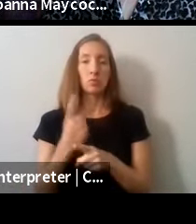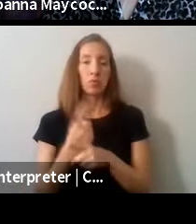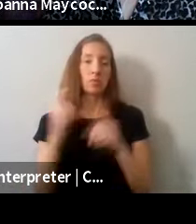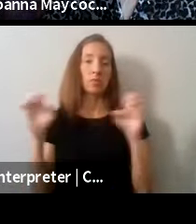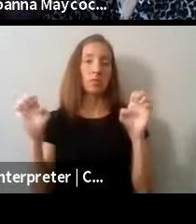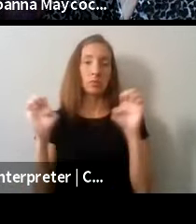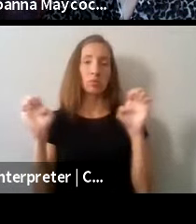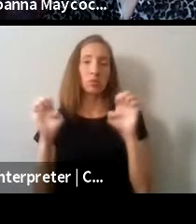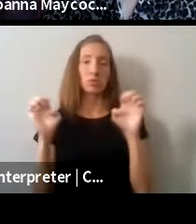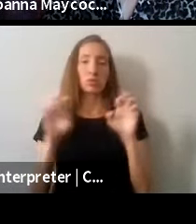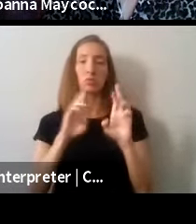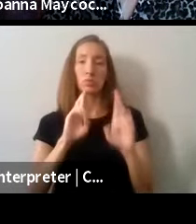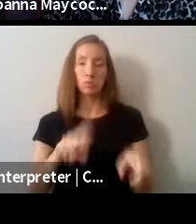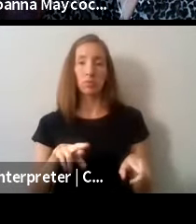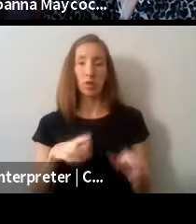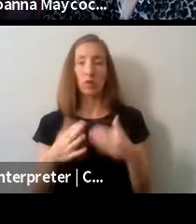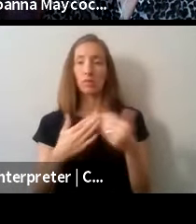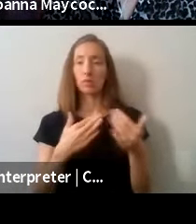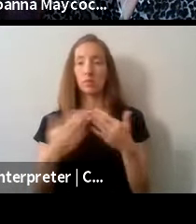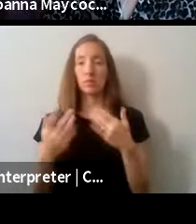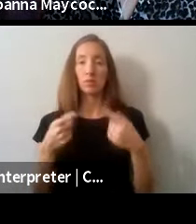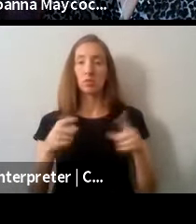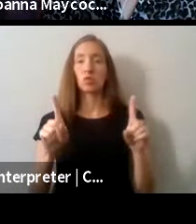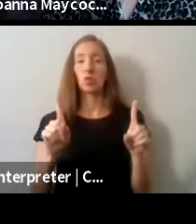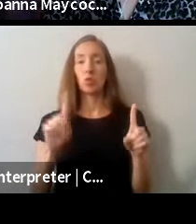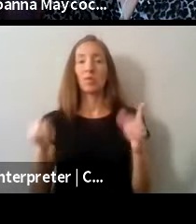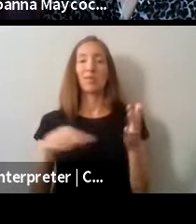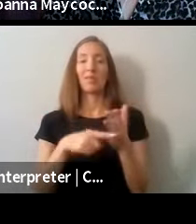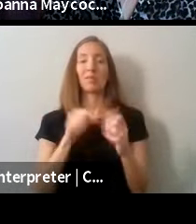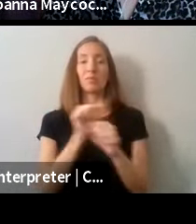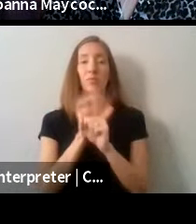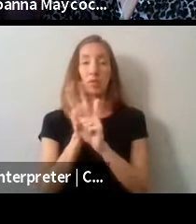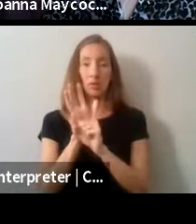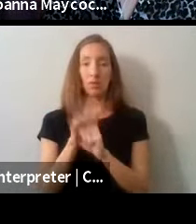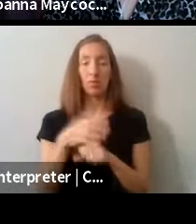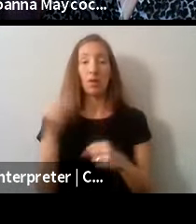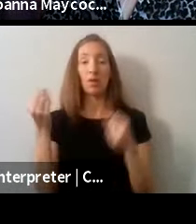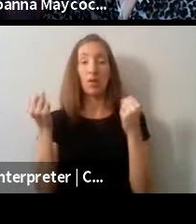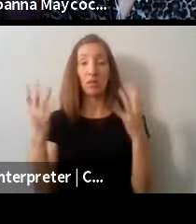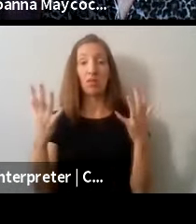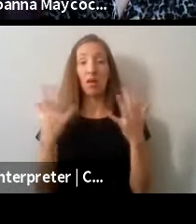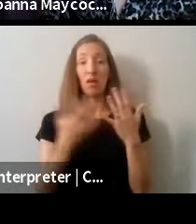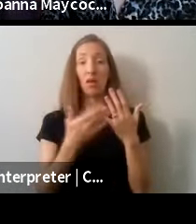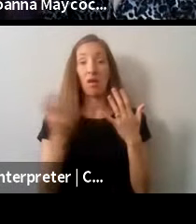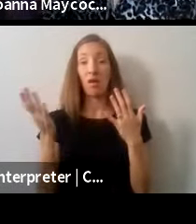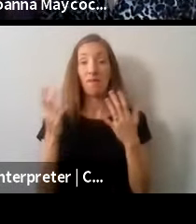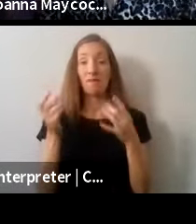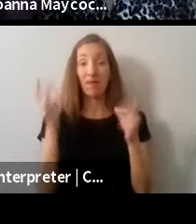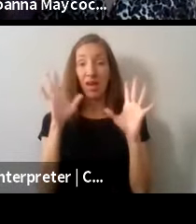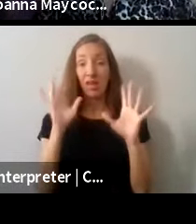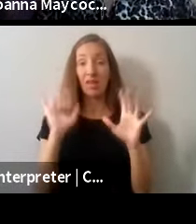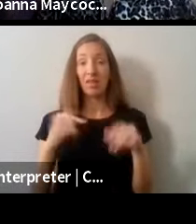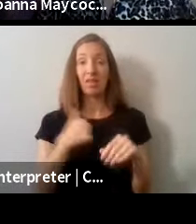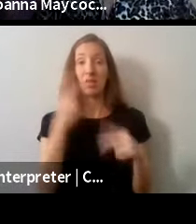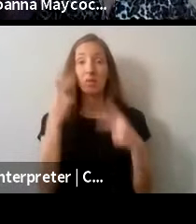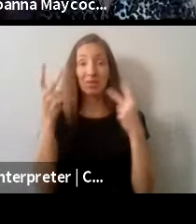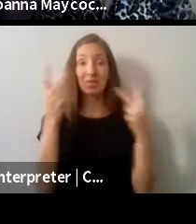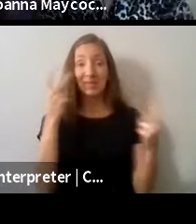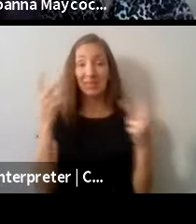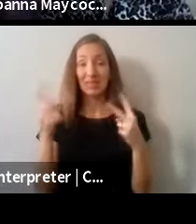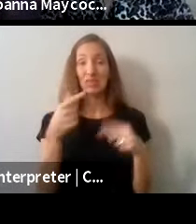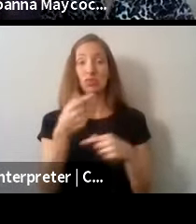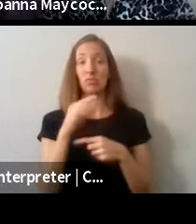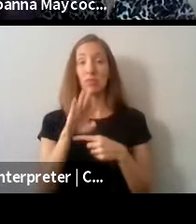muchos de las violencias que tenemos las mujeres prescriban por el confinamiento y debido a